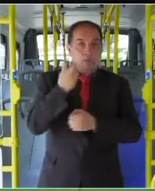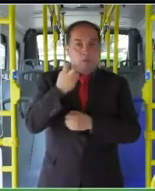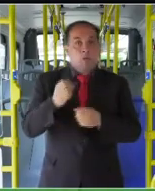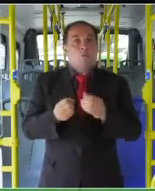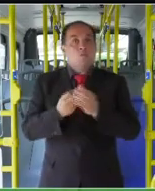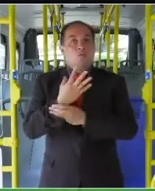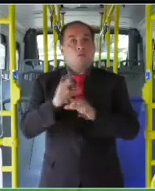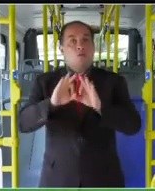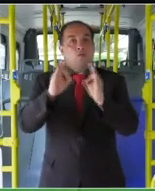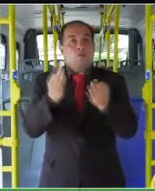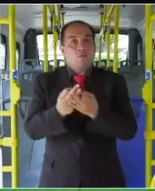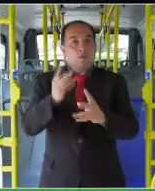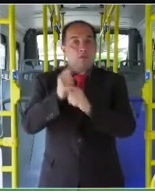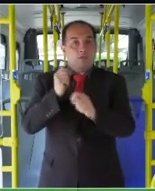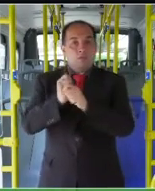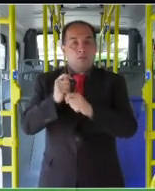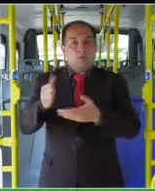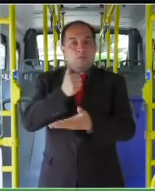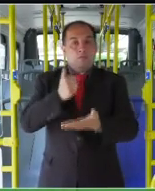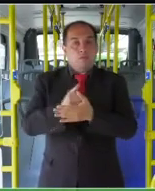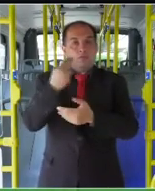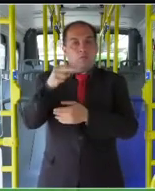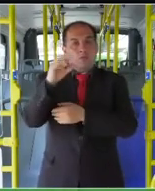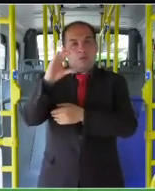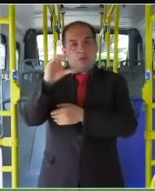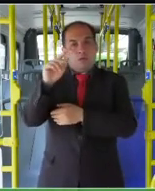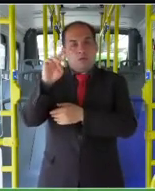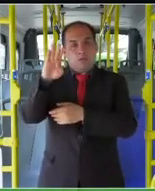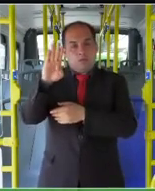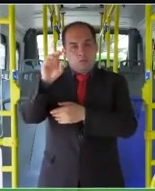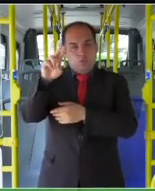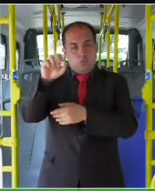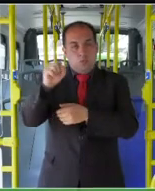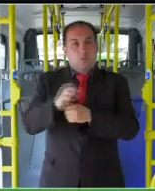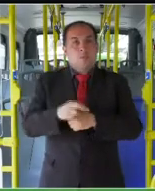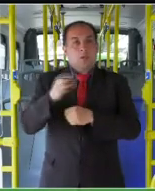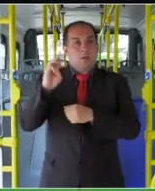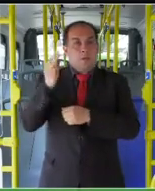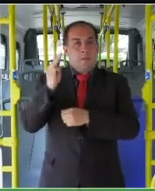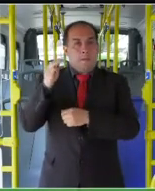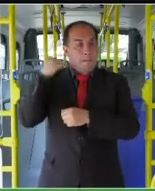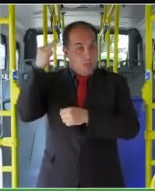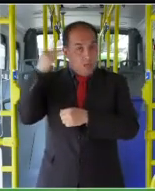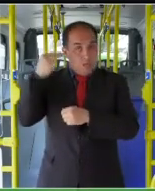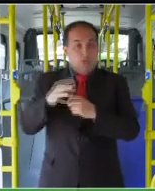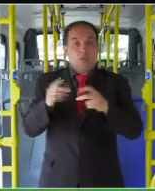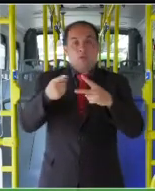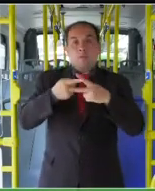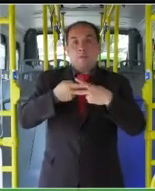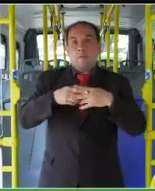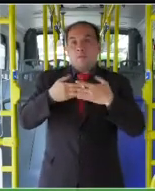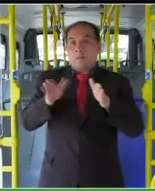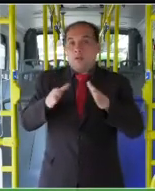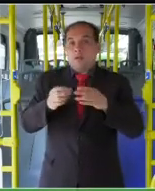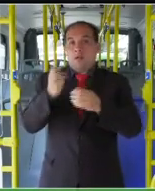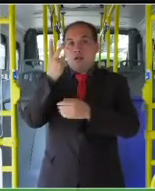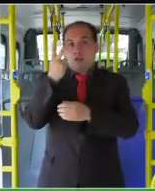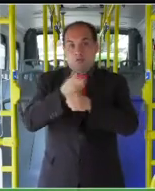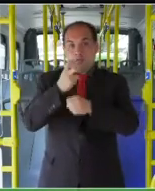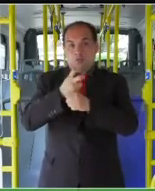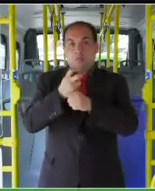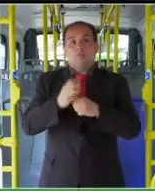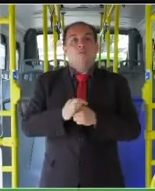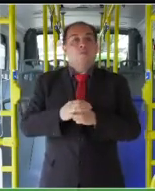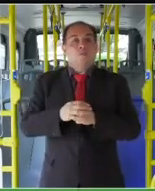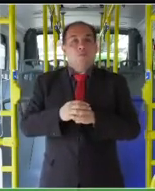de transporte en la ciudad, que es el Cablebús, que en marzo se inaugura ya las dos primeras líneas, y el próximo año se desarrolla el